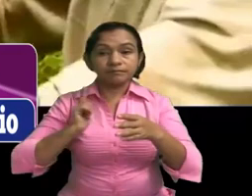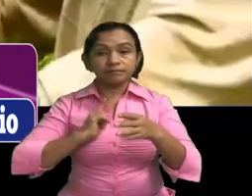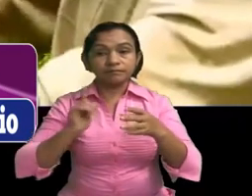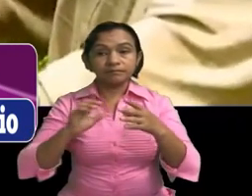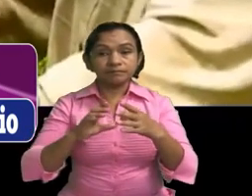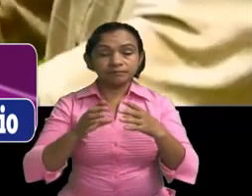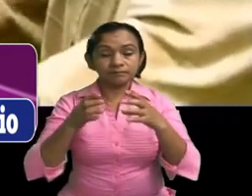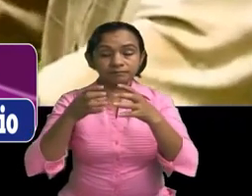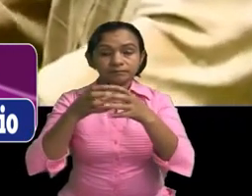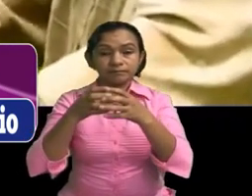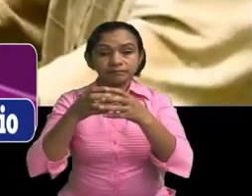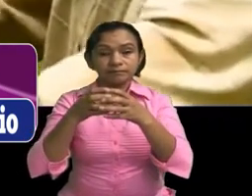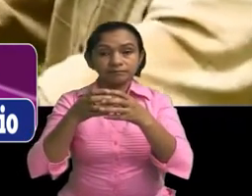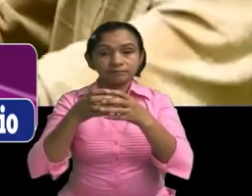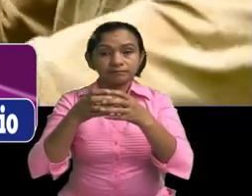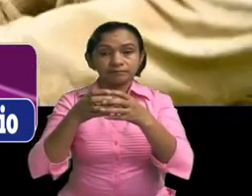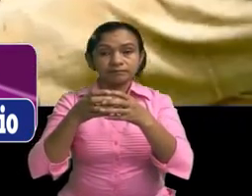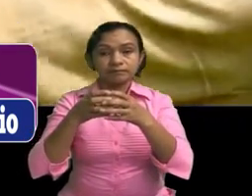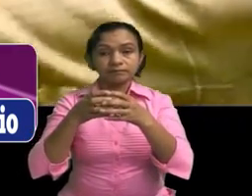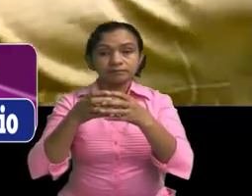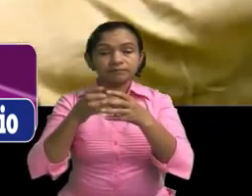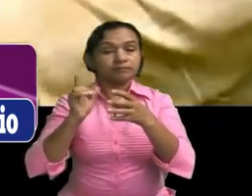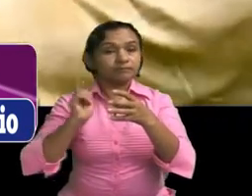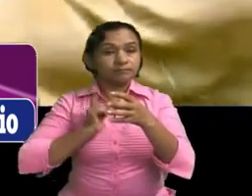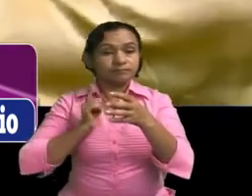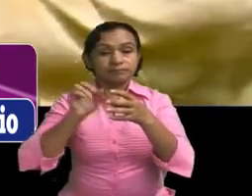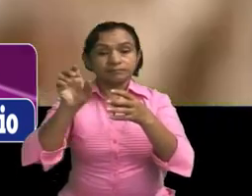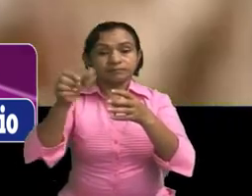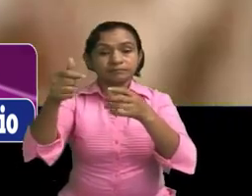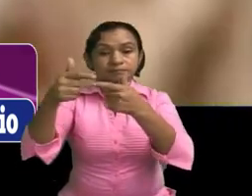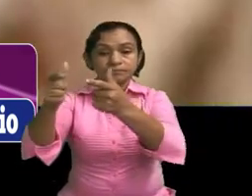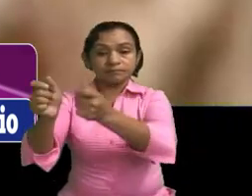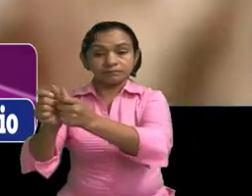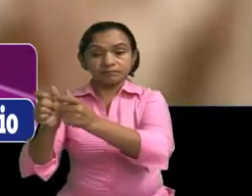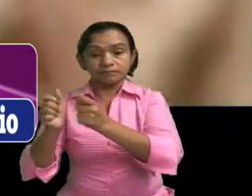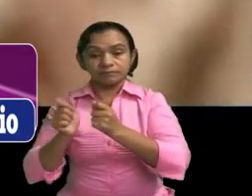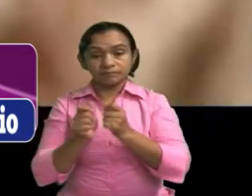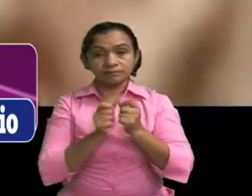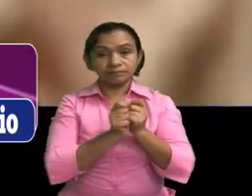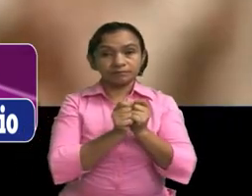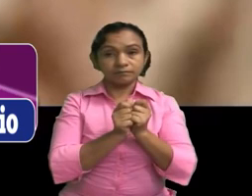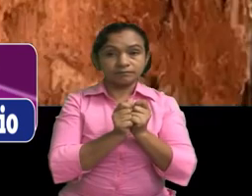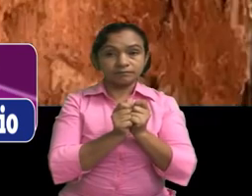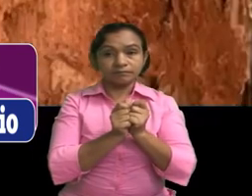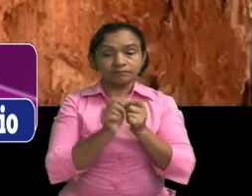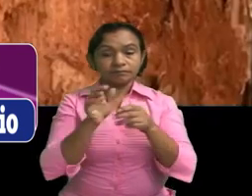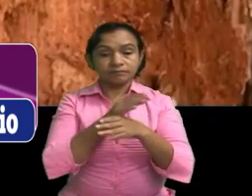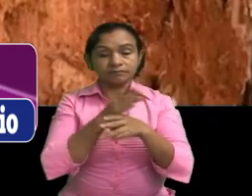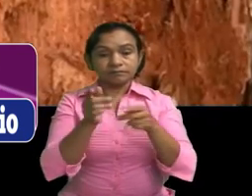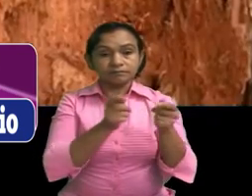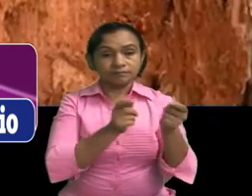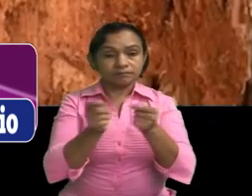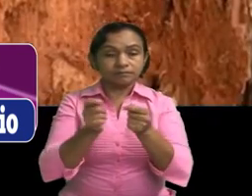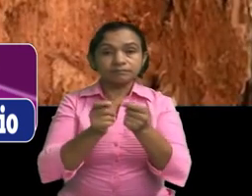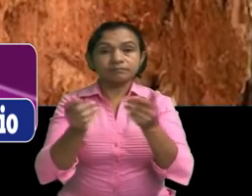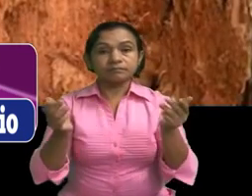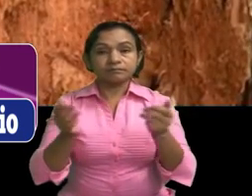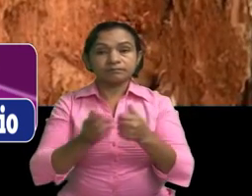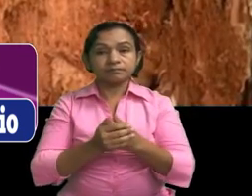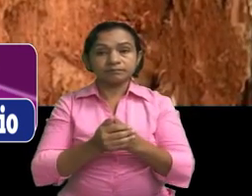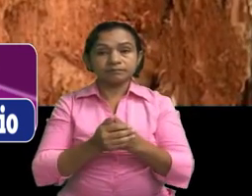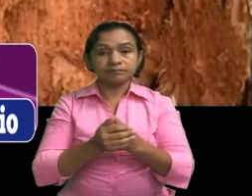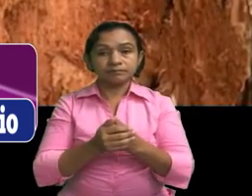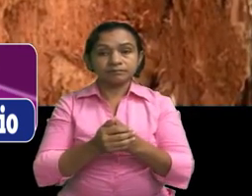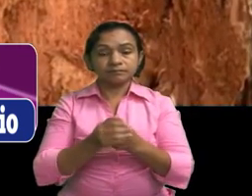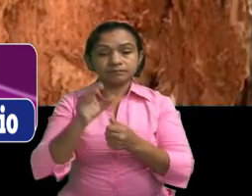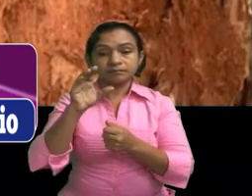la biosfera se caracteriza por tener otras áreas de otras, nosotros le llamamos categorías de manejo, ¿ya? Uh-huh. Por ejemplo,